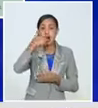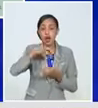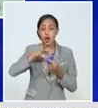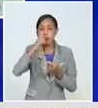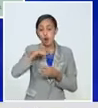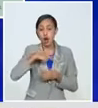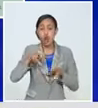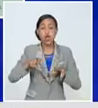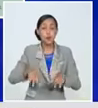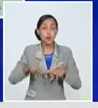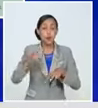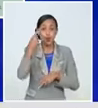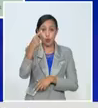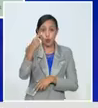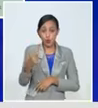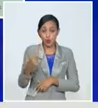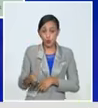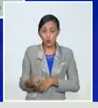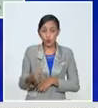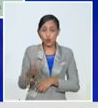de enero con 3.